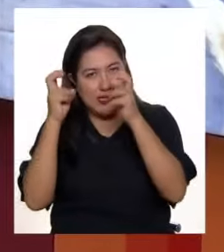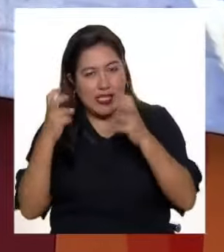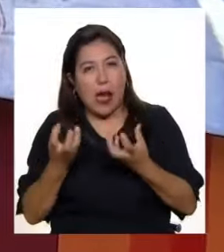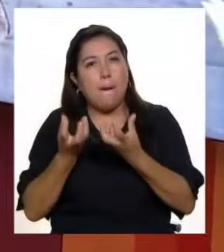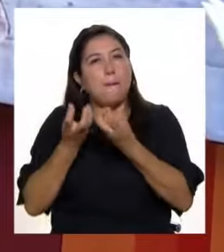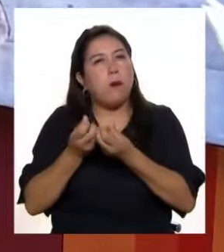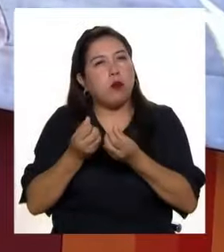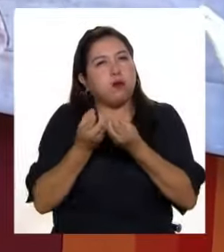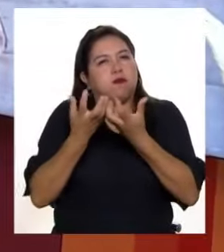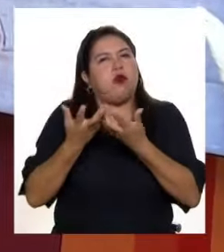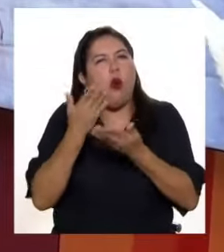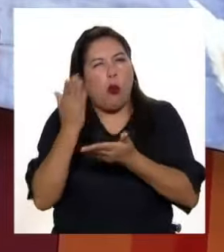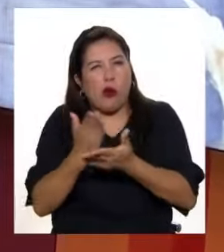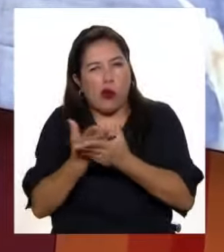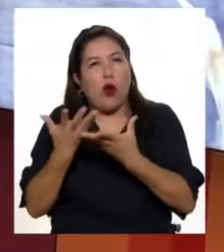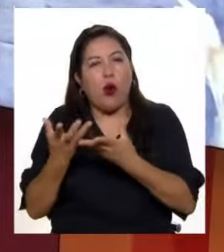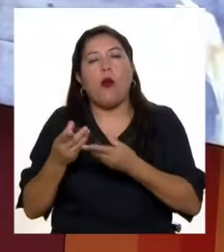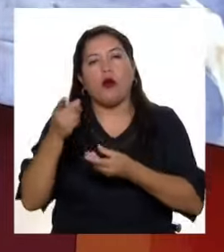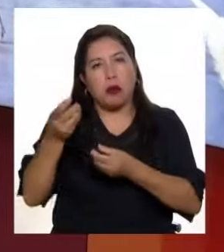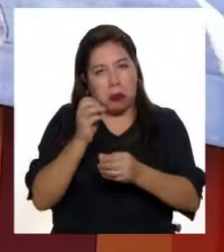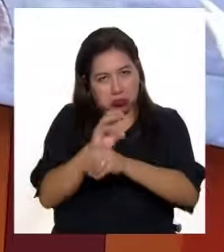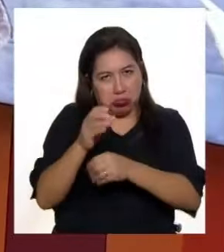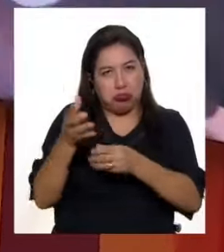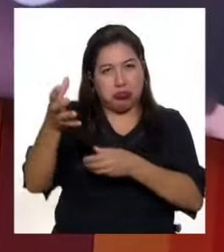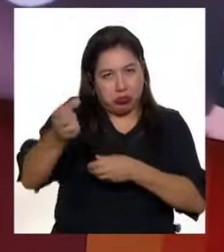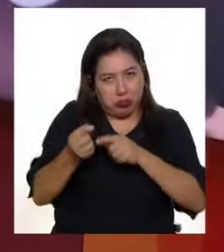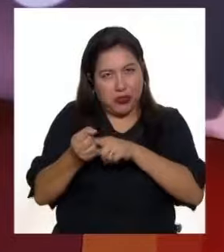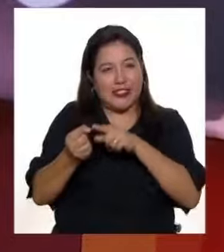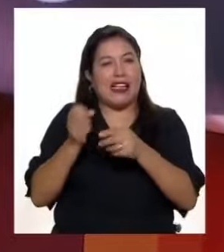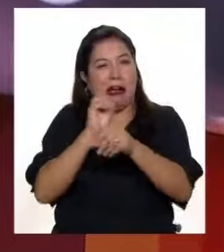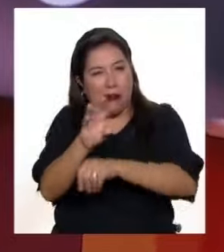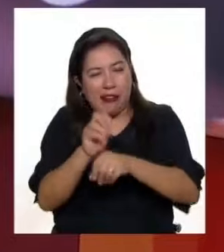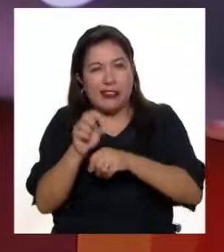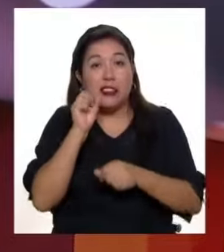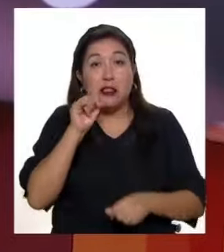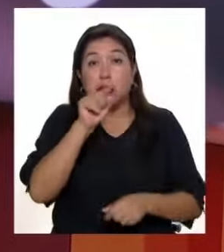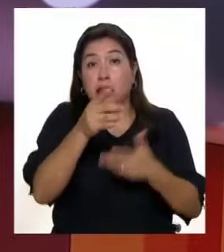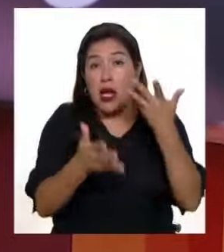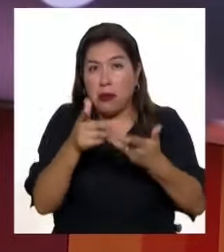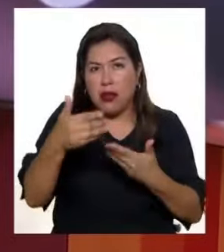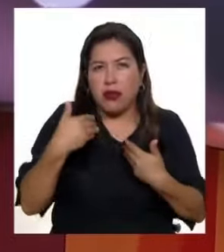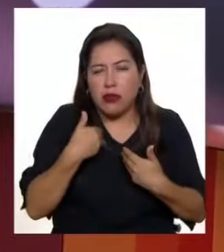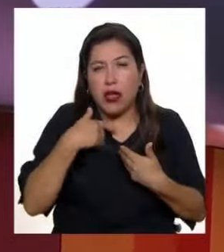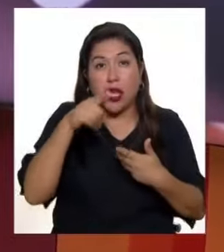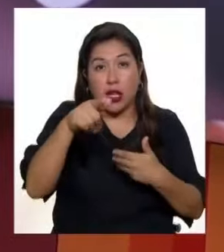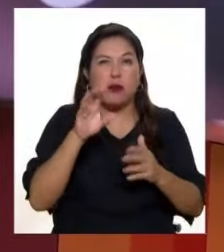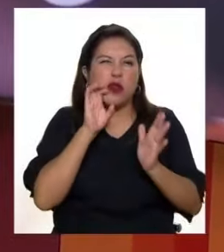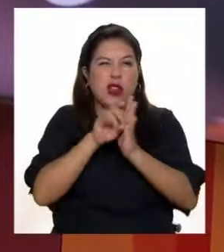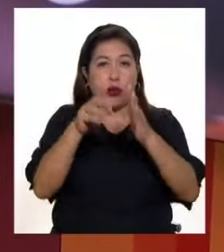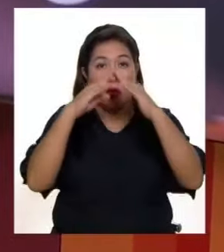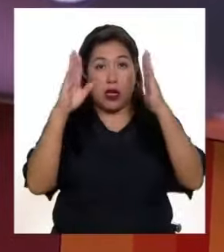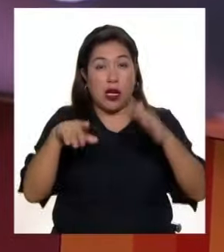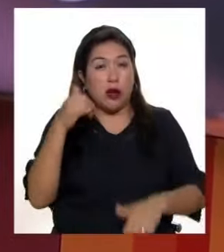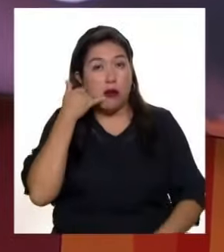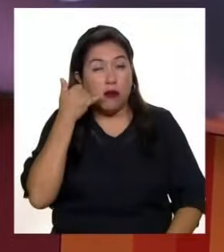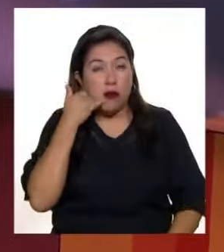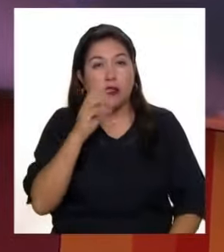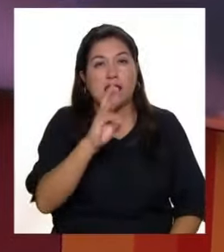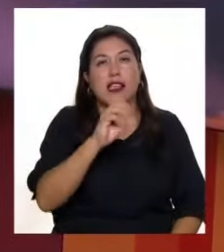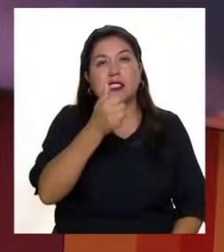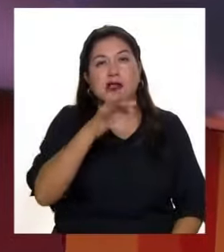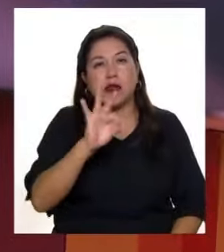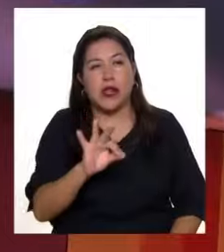sobre todo, aprender de sus consejos. Así que, si alguien en casa está padeciendo algún problema prostático y tiene usted alguna duda, llámenos al 619-0784